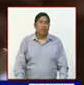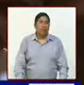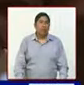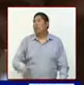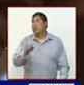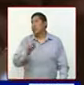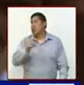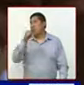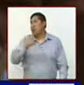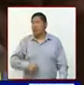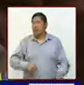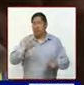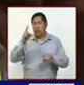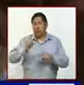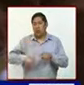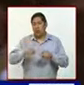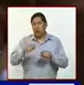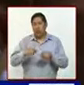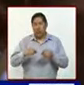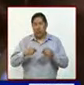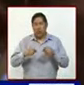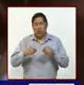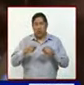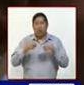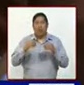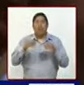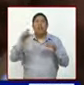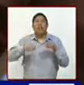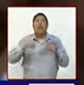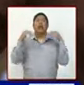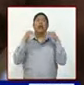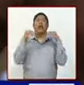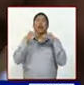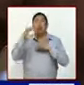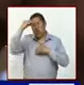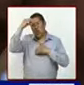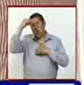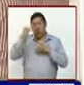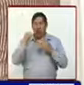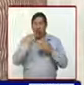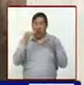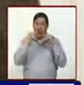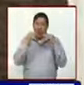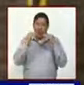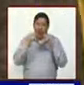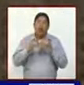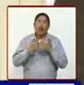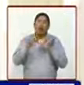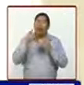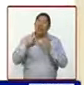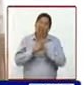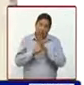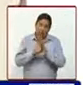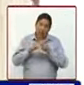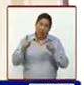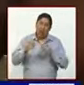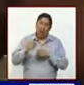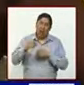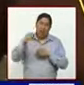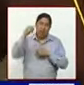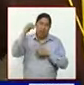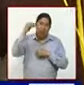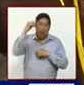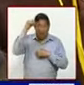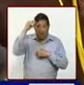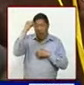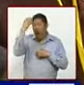Si es que no se alcanzó, vamos a evaluar y posteriormente se tendrá como indica la ley, ¿no? Hay dos caminos.